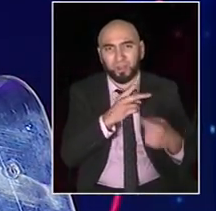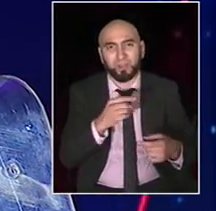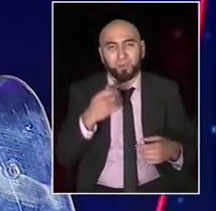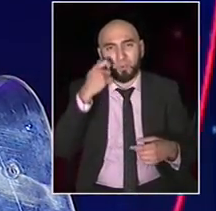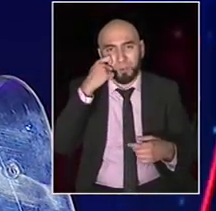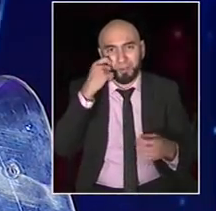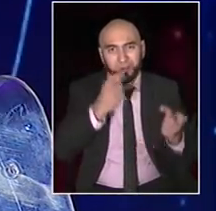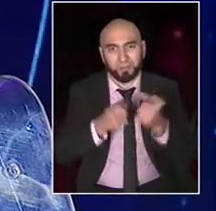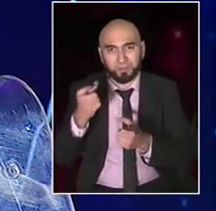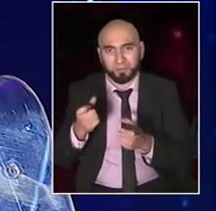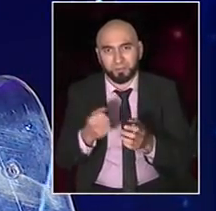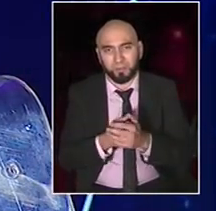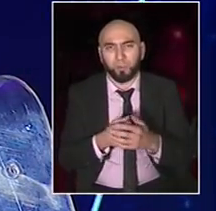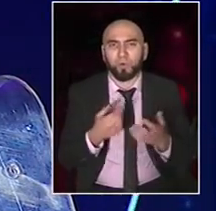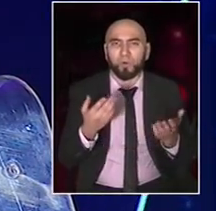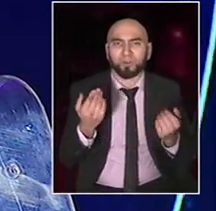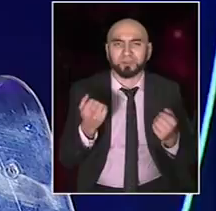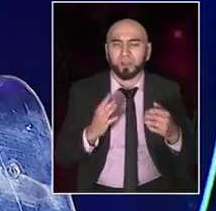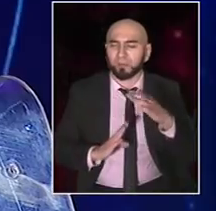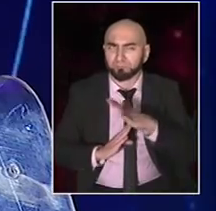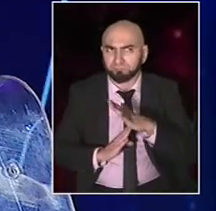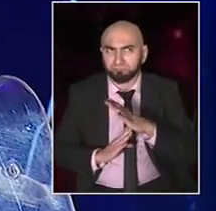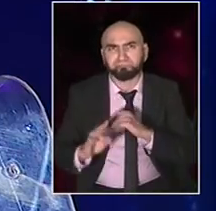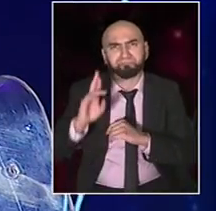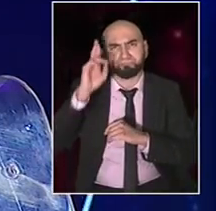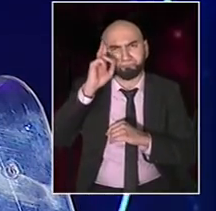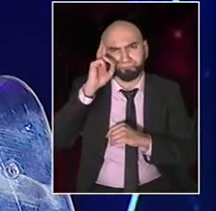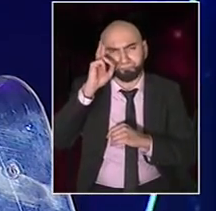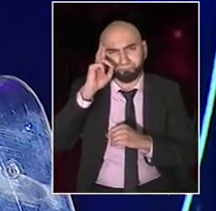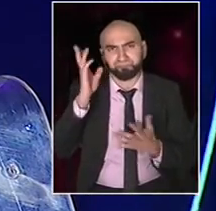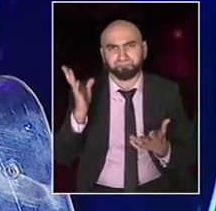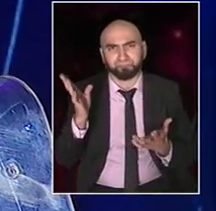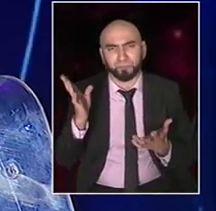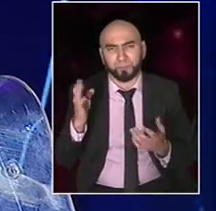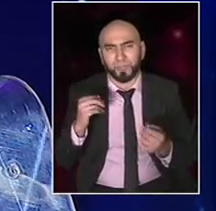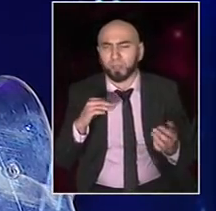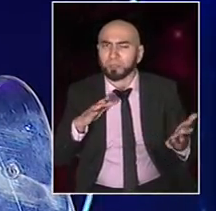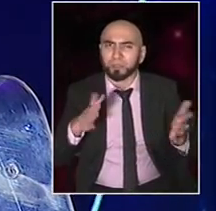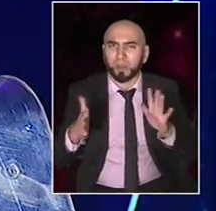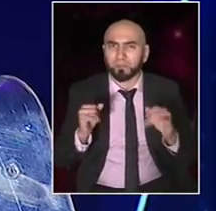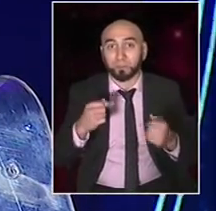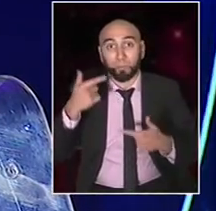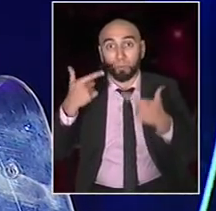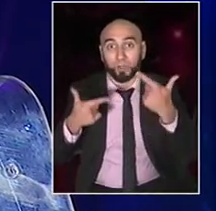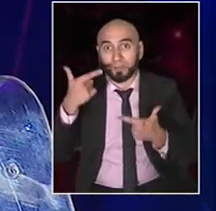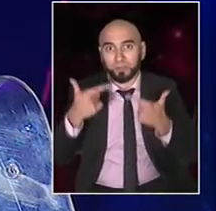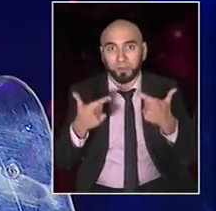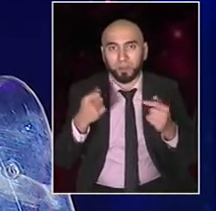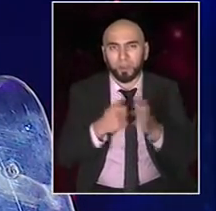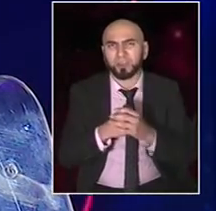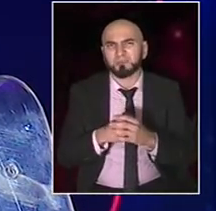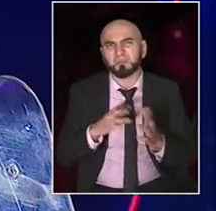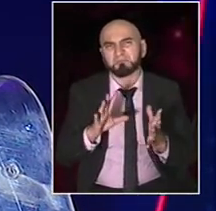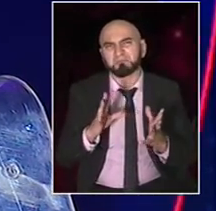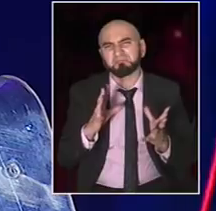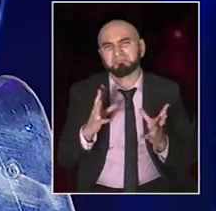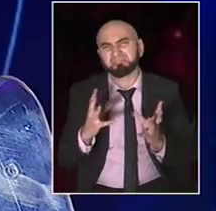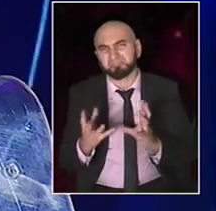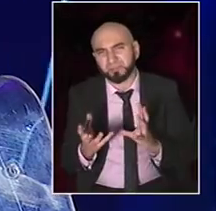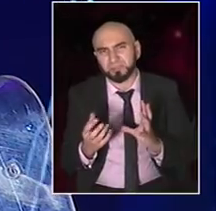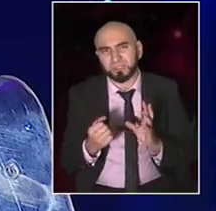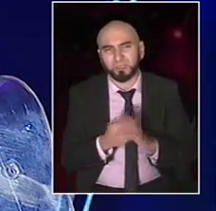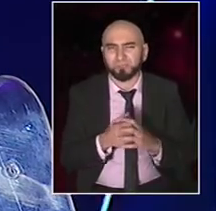se necesite detenerse y reflexionar como hoy día. Tal vez la política que está totalmente degradada, que se ha transformado en